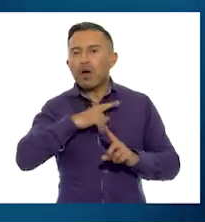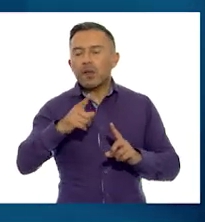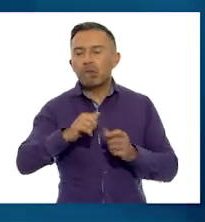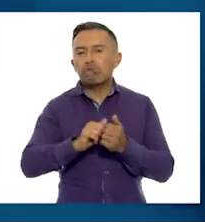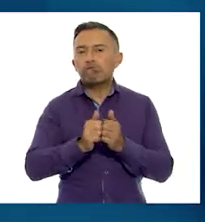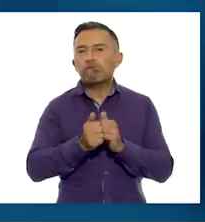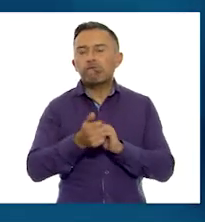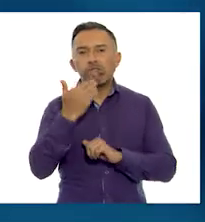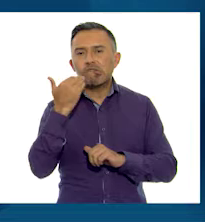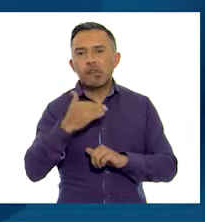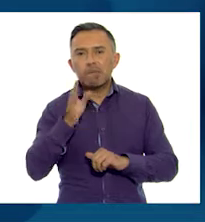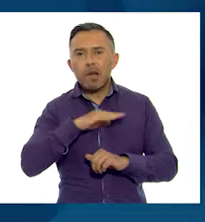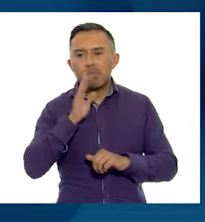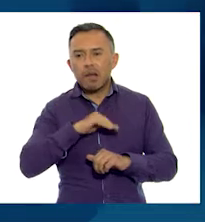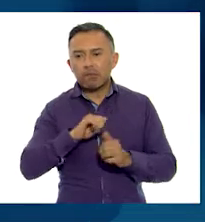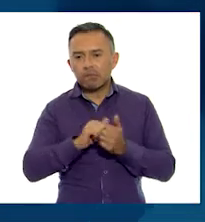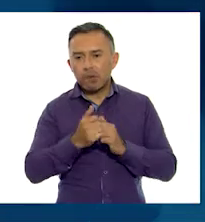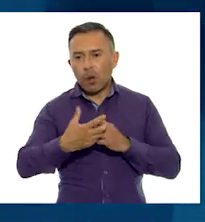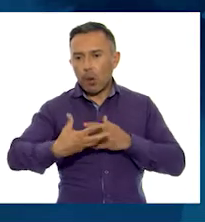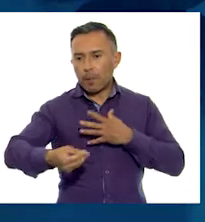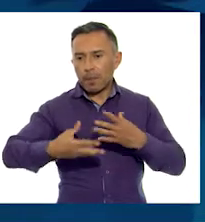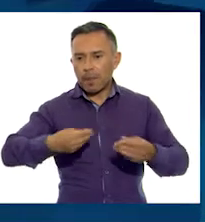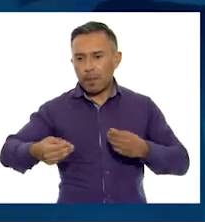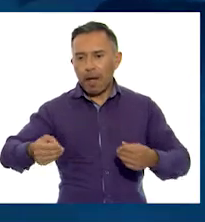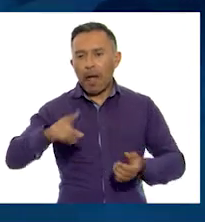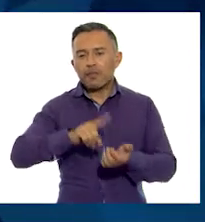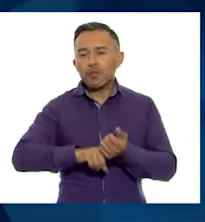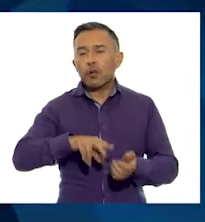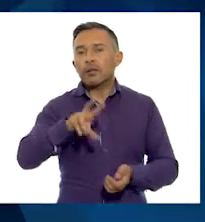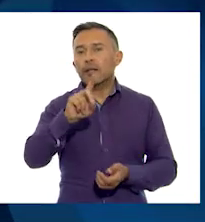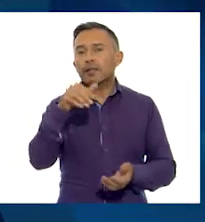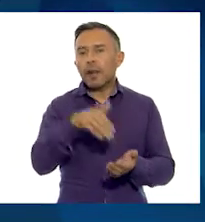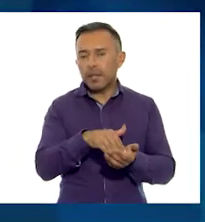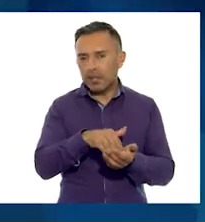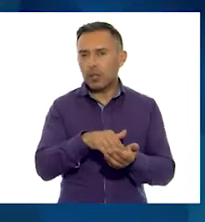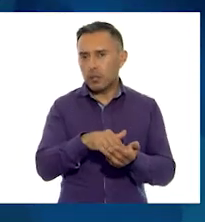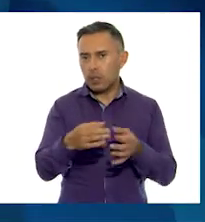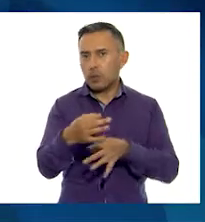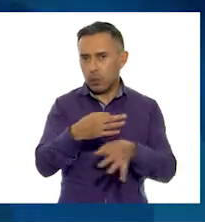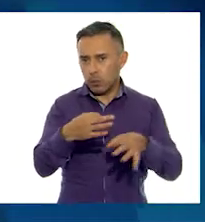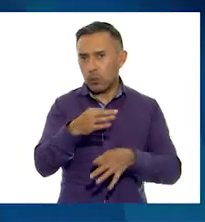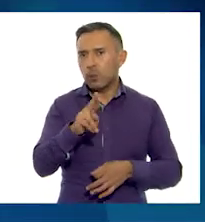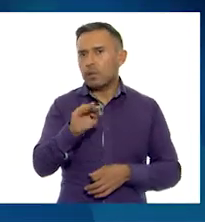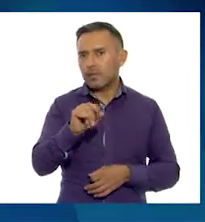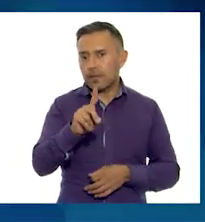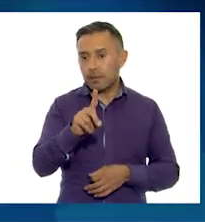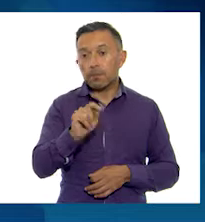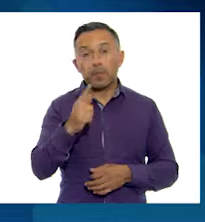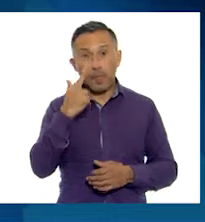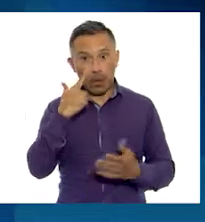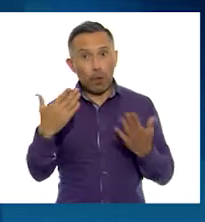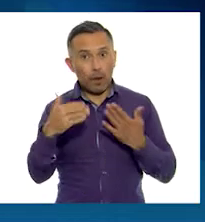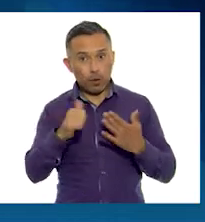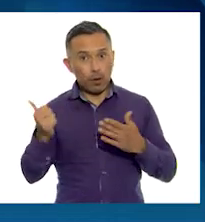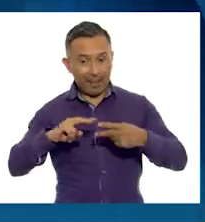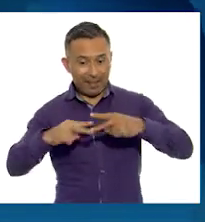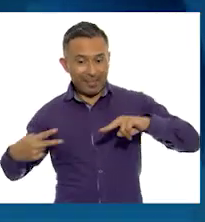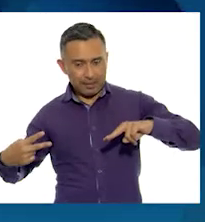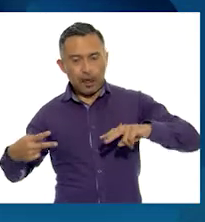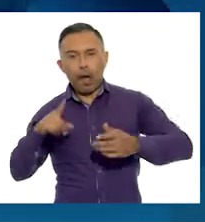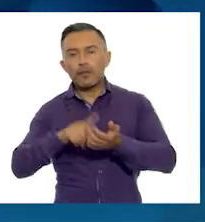menos. Sucede por la misma razón que con el desarrollo del tema. Mira, Ton, el texto es